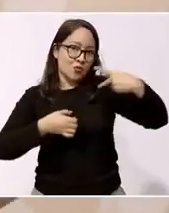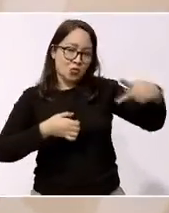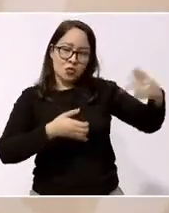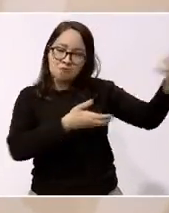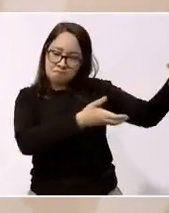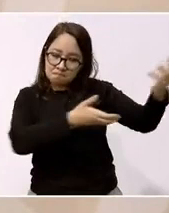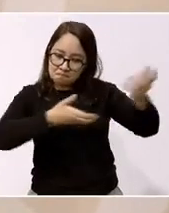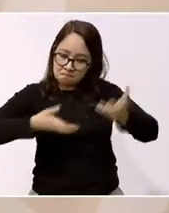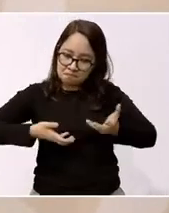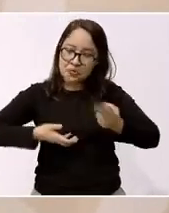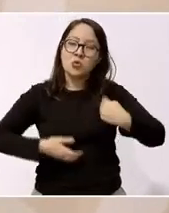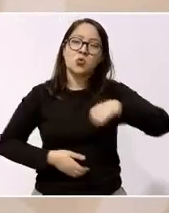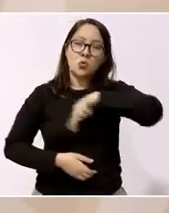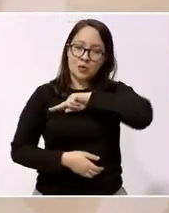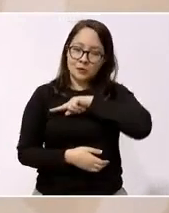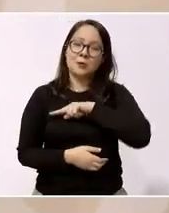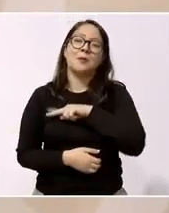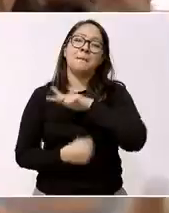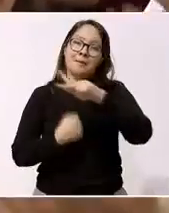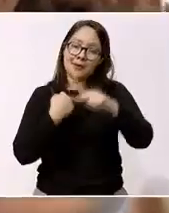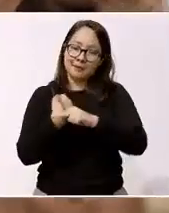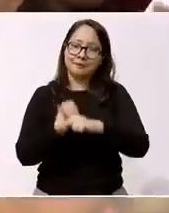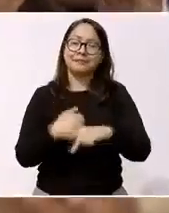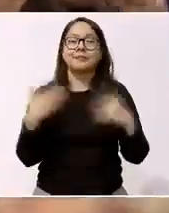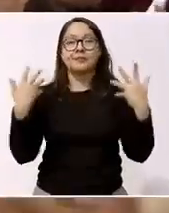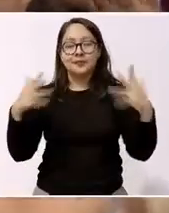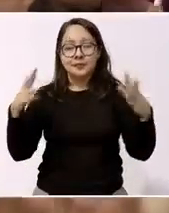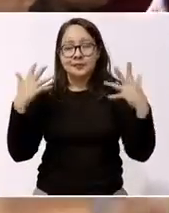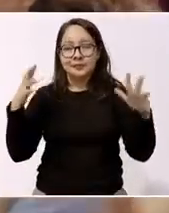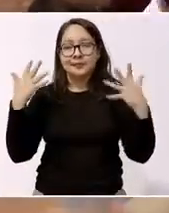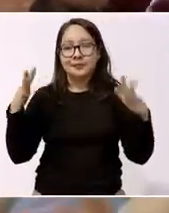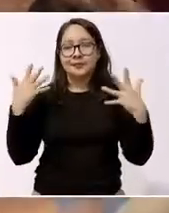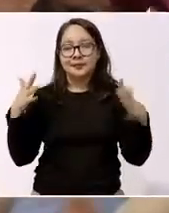refinería a nuestro país.